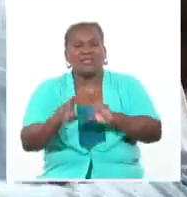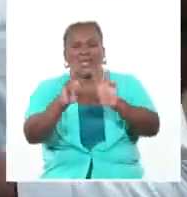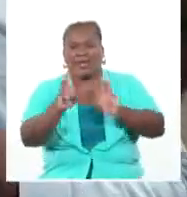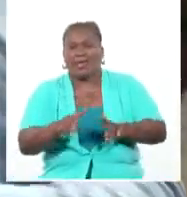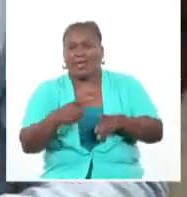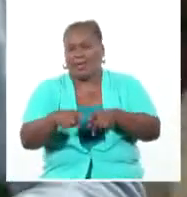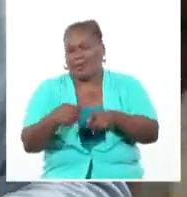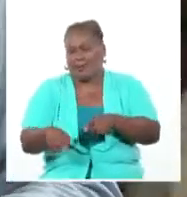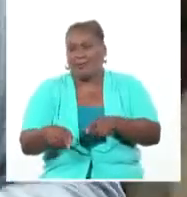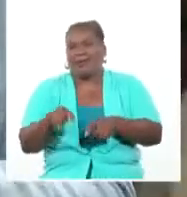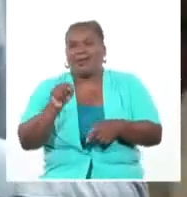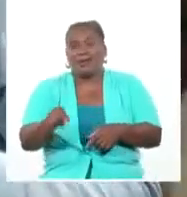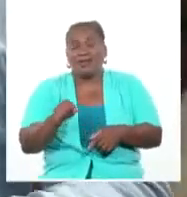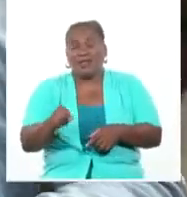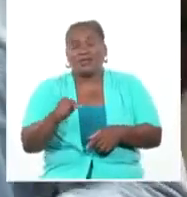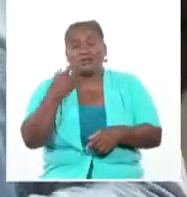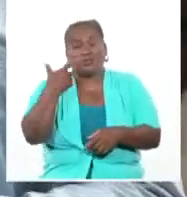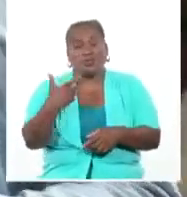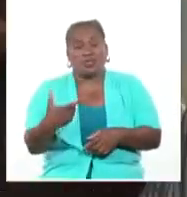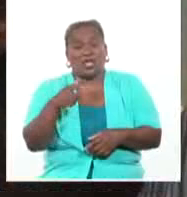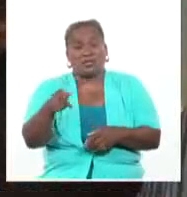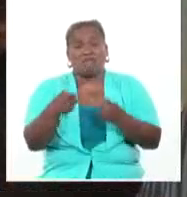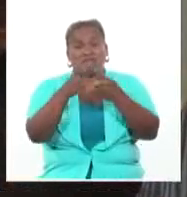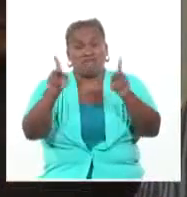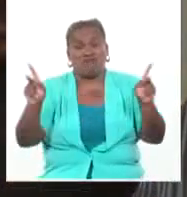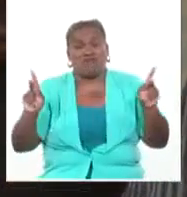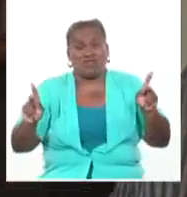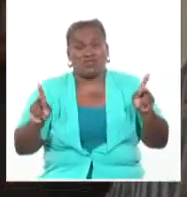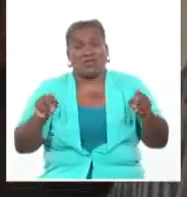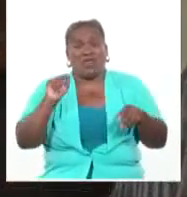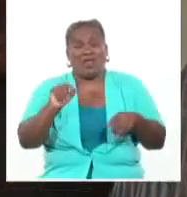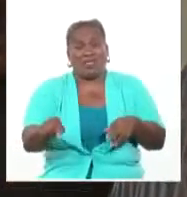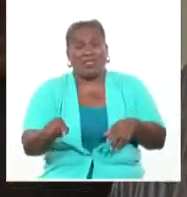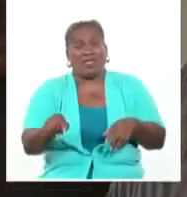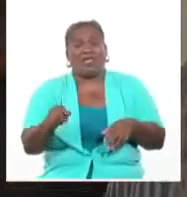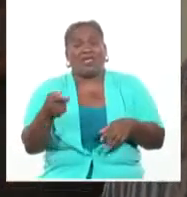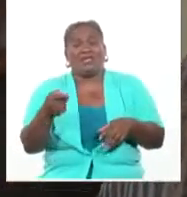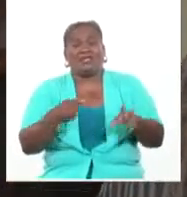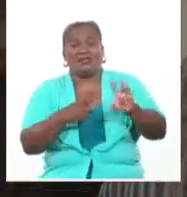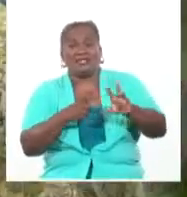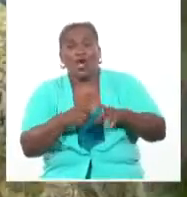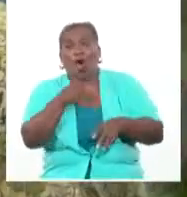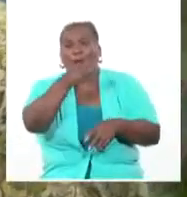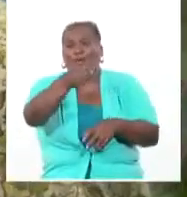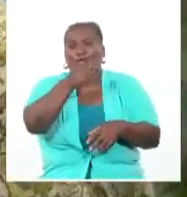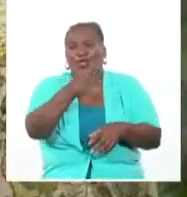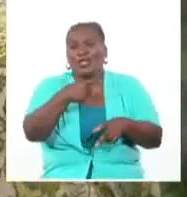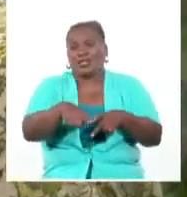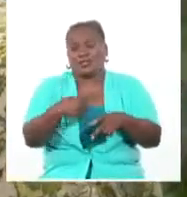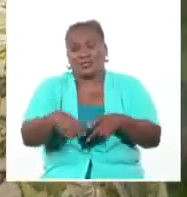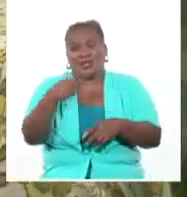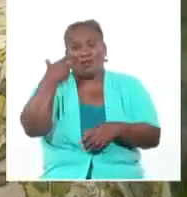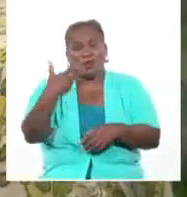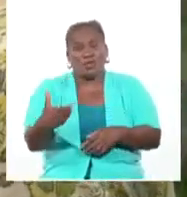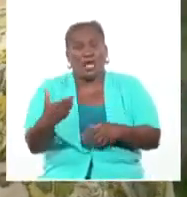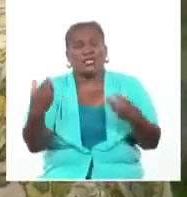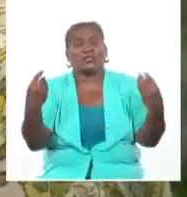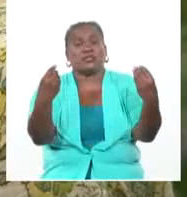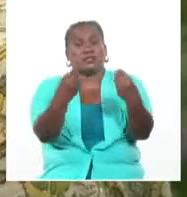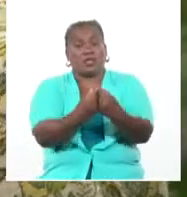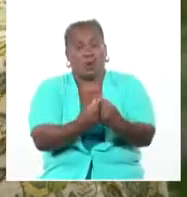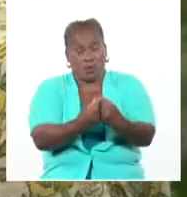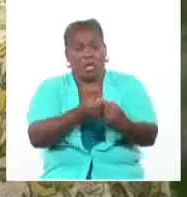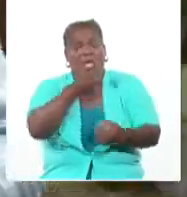de los retos a los que están llamados los profesionales de los medios de prensa, para lo cual es necesaria la unidad, enfatizó